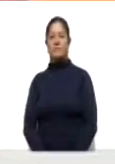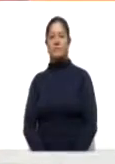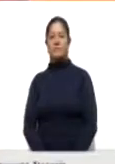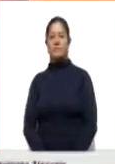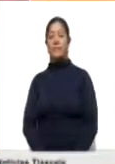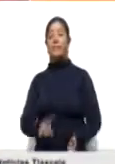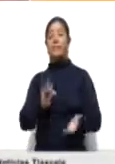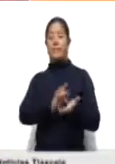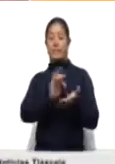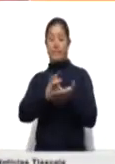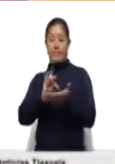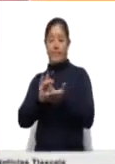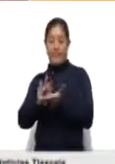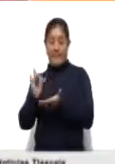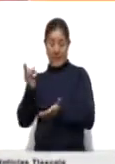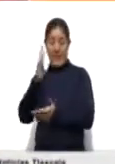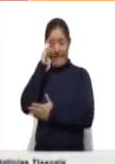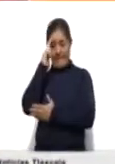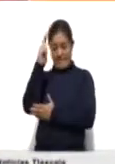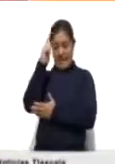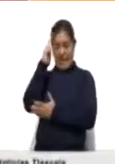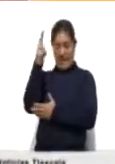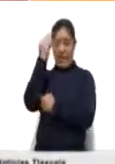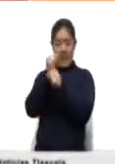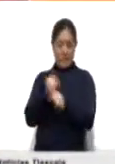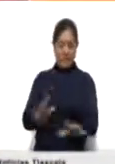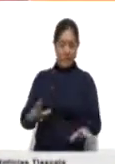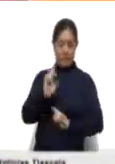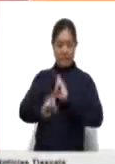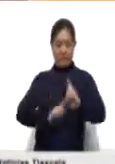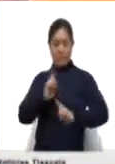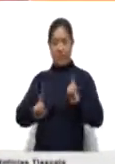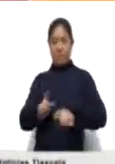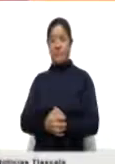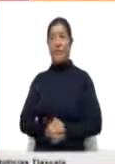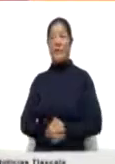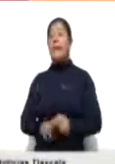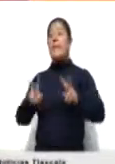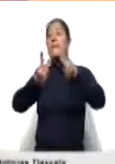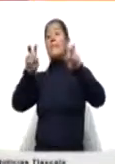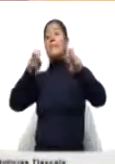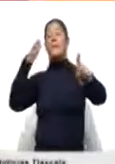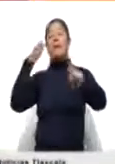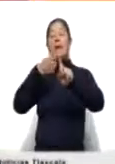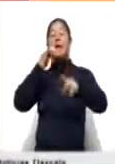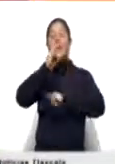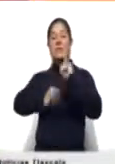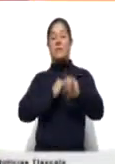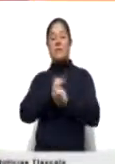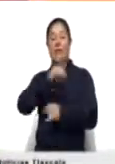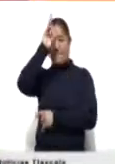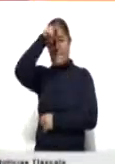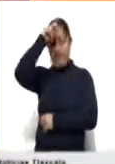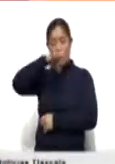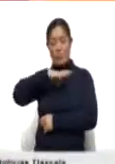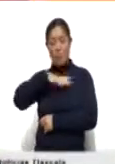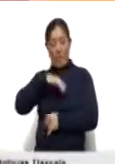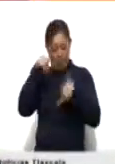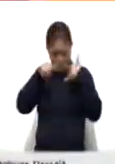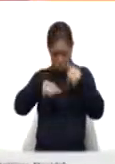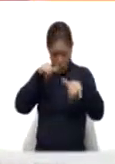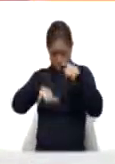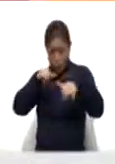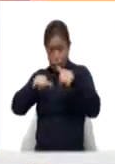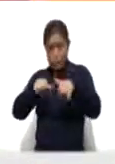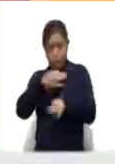Muchas gracias a Manuel Águila por la información deportiva. Y en el panorama internacional, Perú desarrolla vacunación masiva a